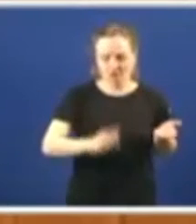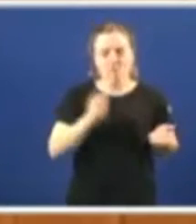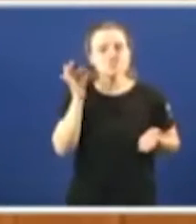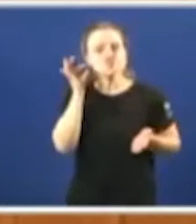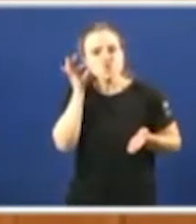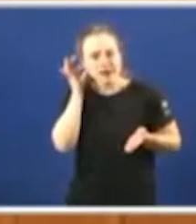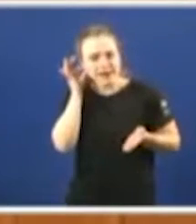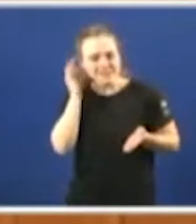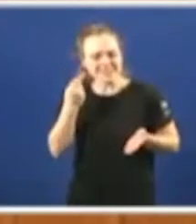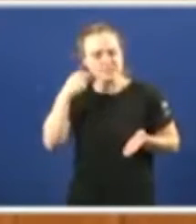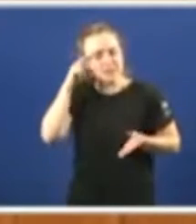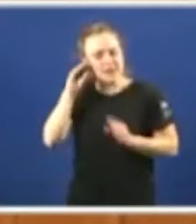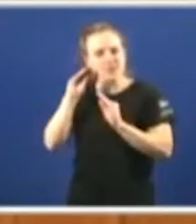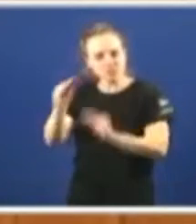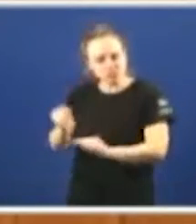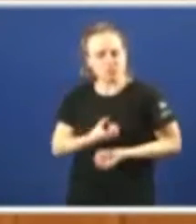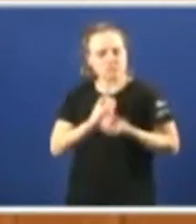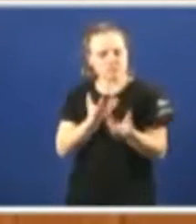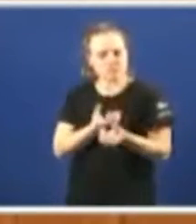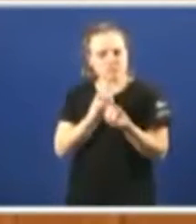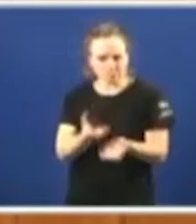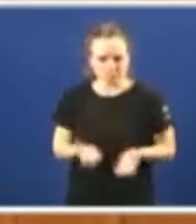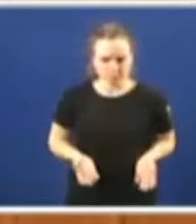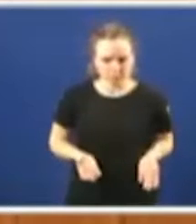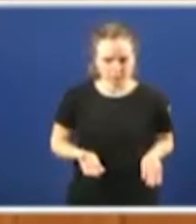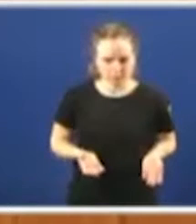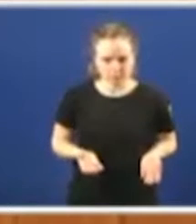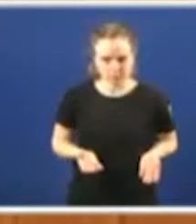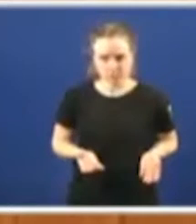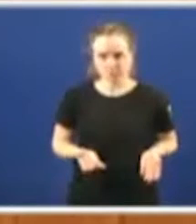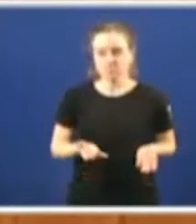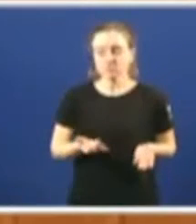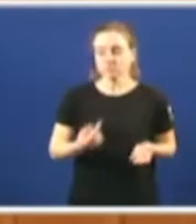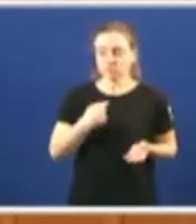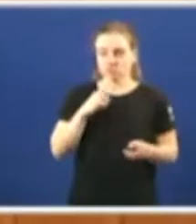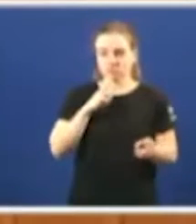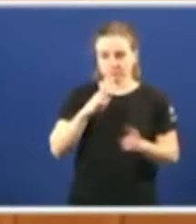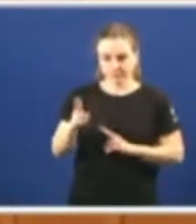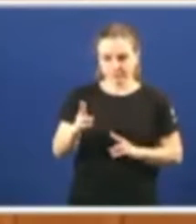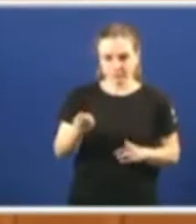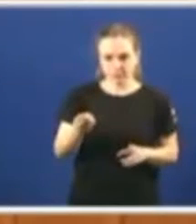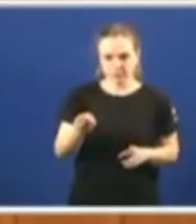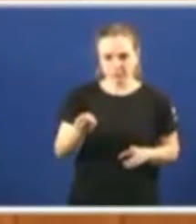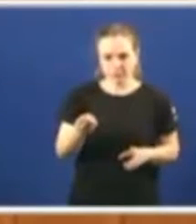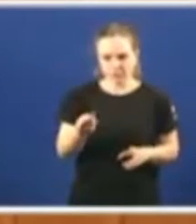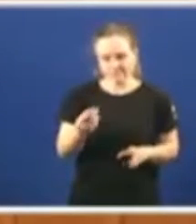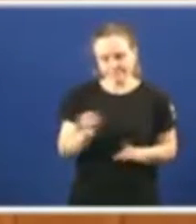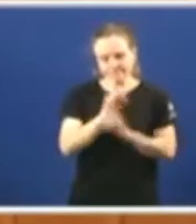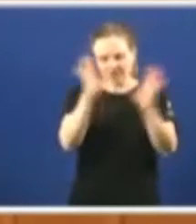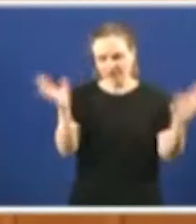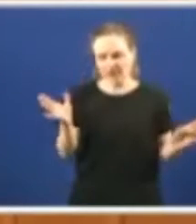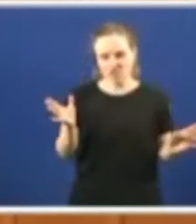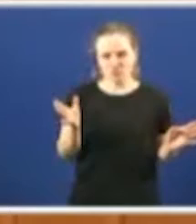nos axudan a visibilizar que hai detrás destes datos. E, de feito, cando formulamos a interpelación e tamén agora, claro que non podemos facer